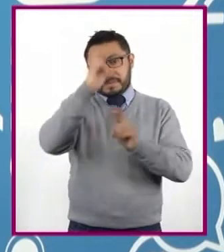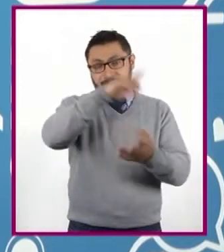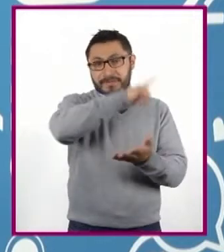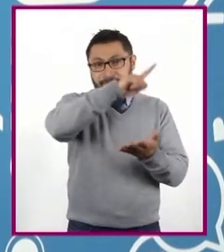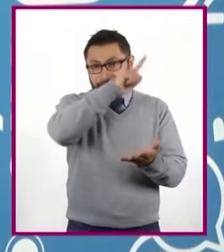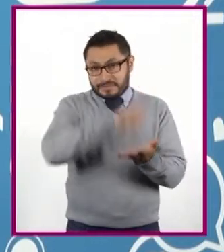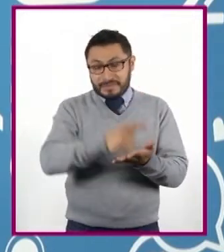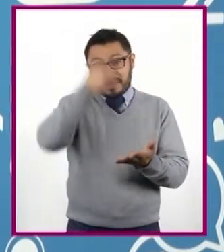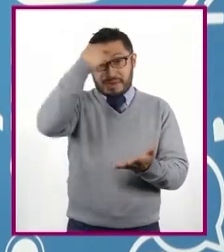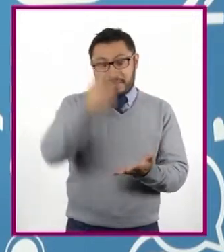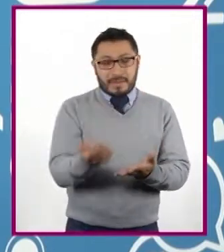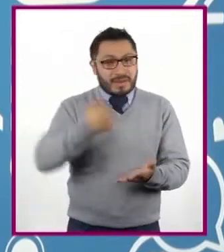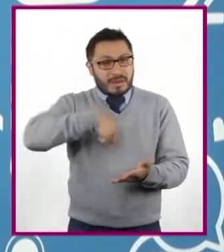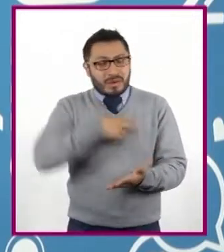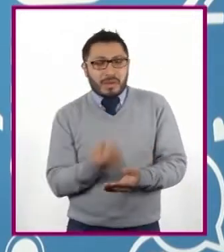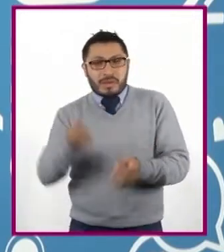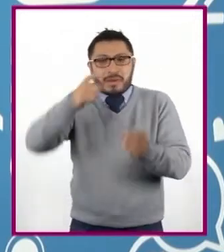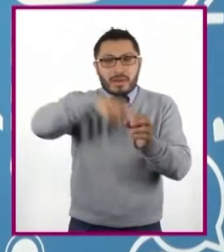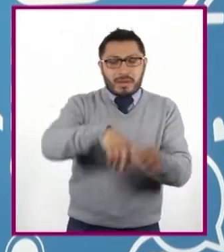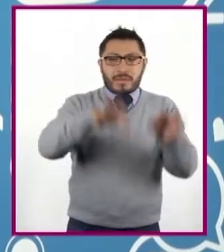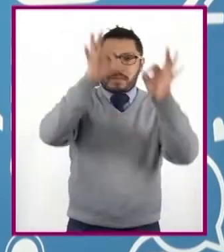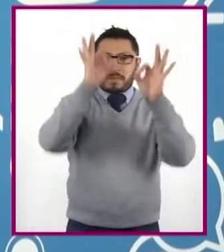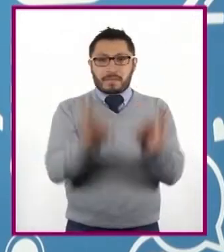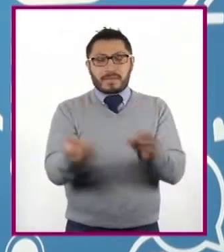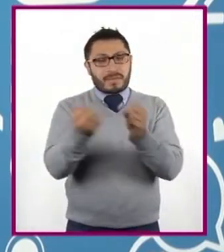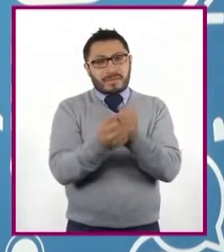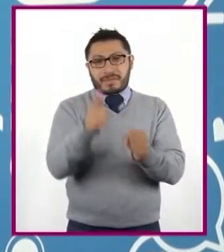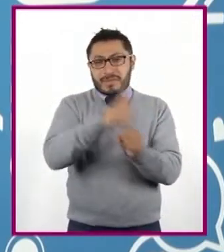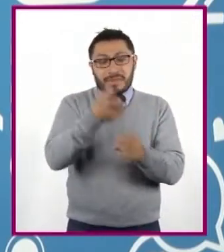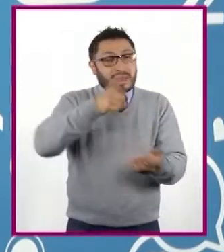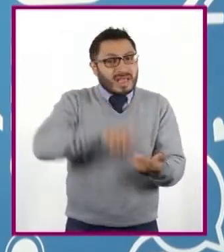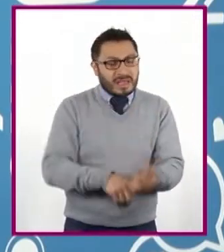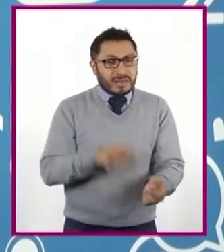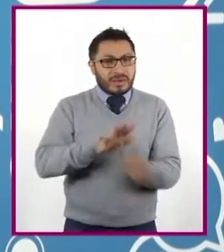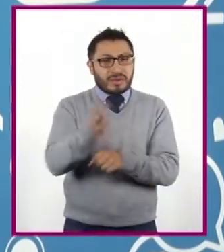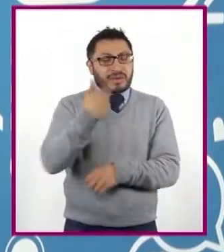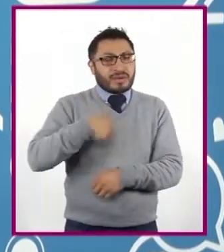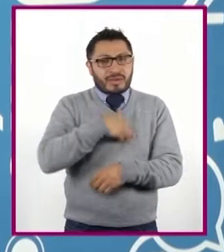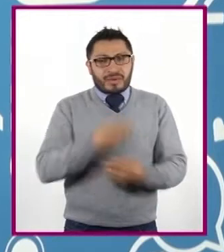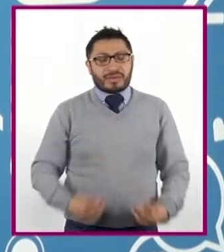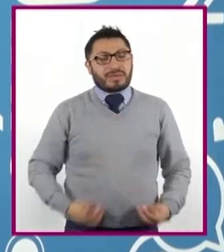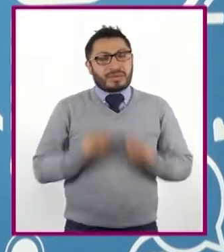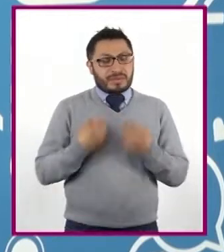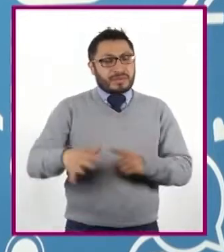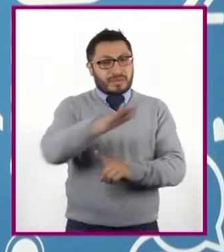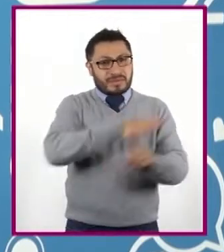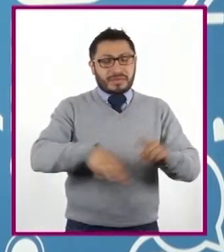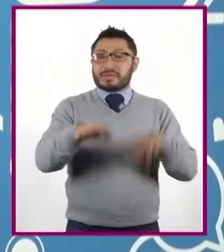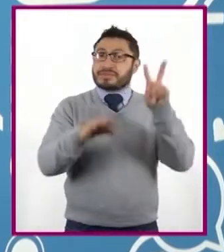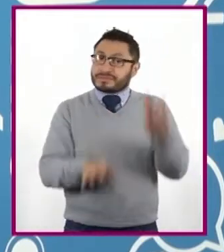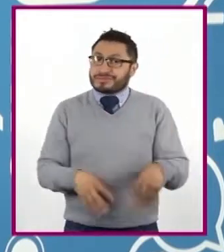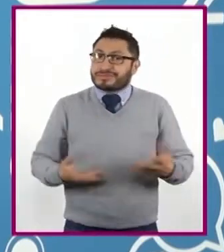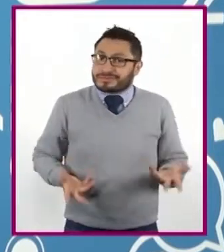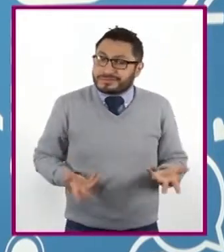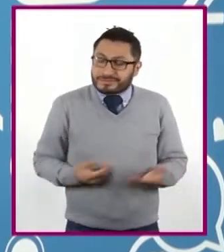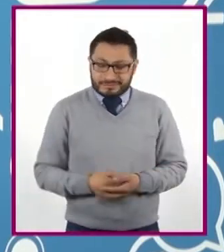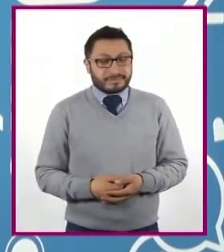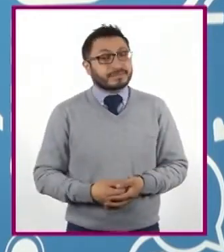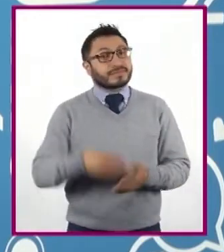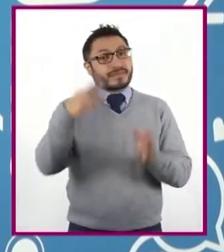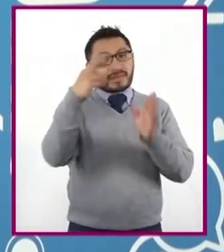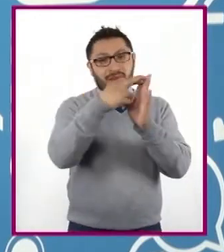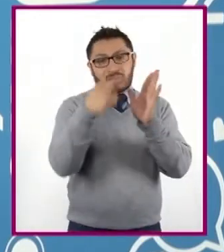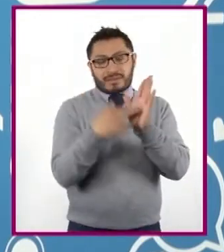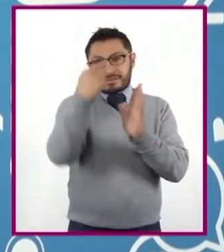poder integrarnos de manera eficiente a la sociedad a la que pertenecemos, ¿cierto? Pues estas